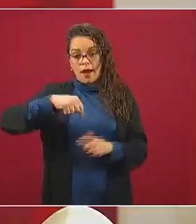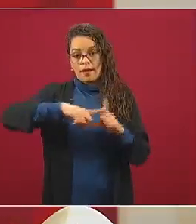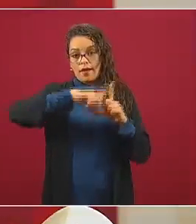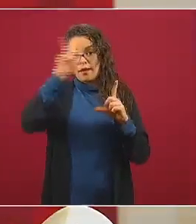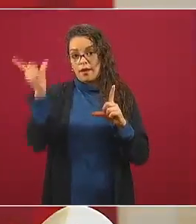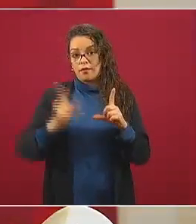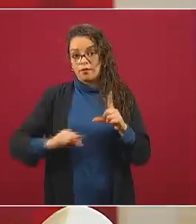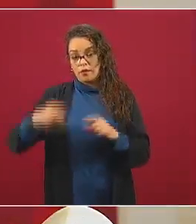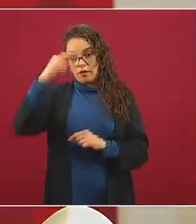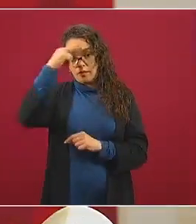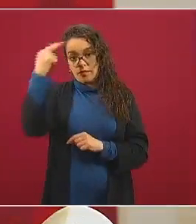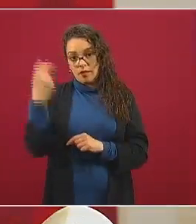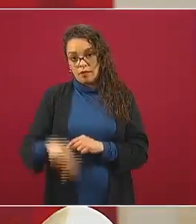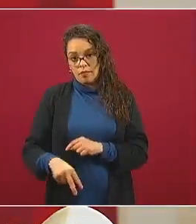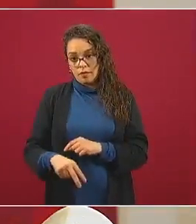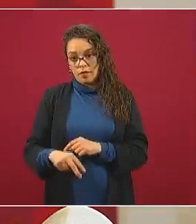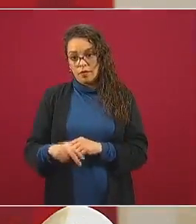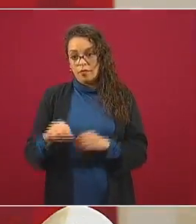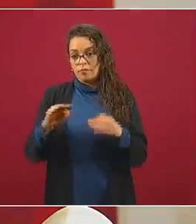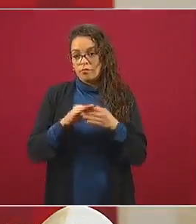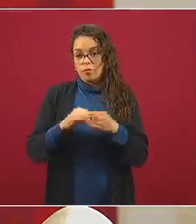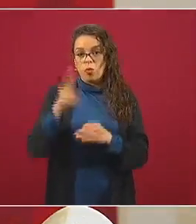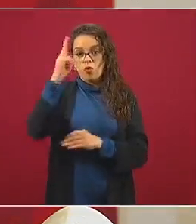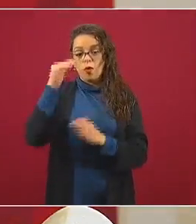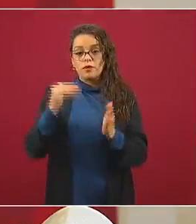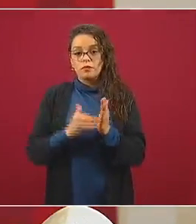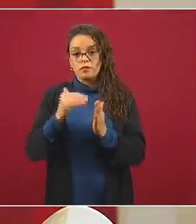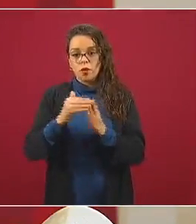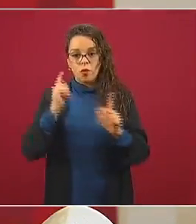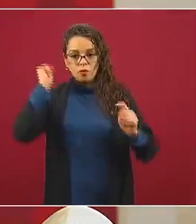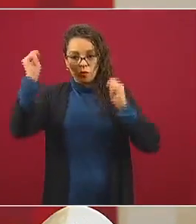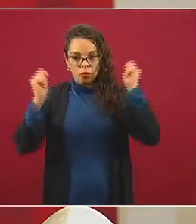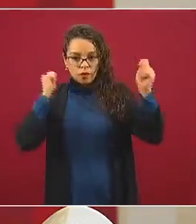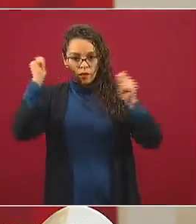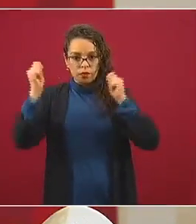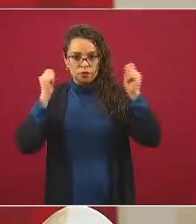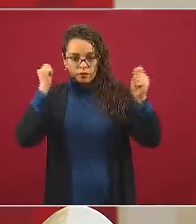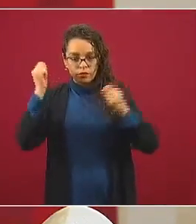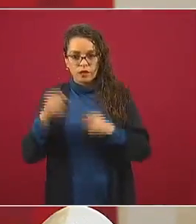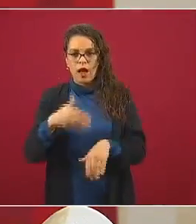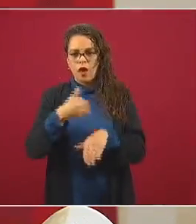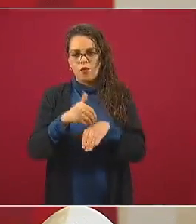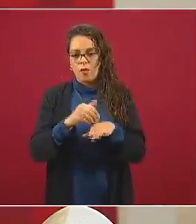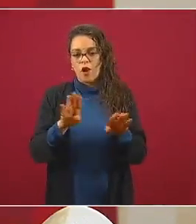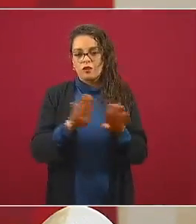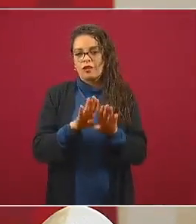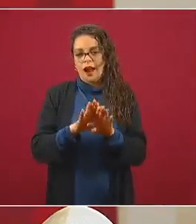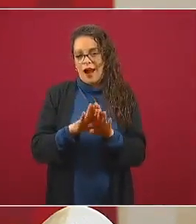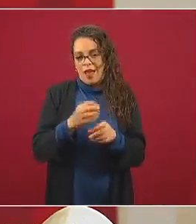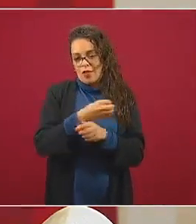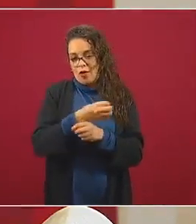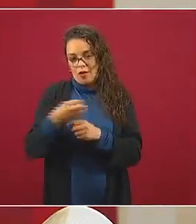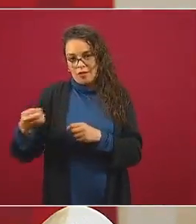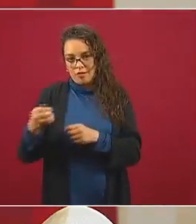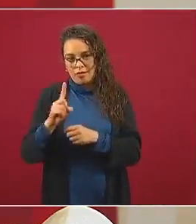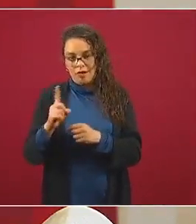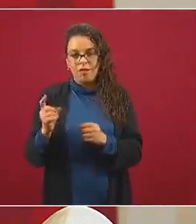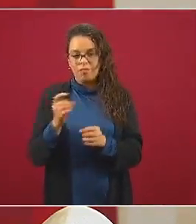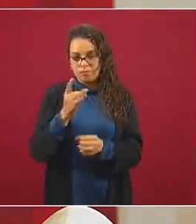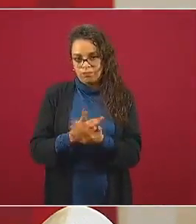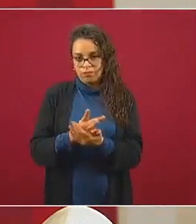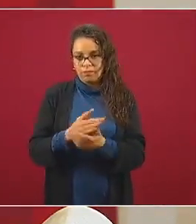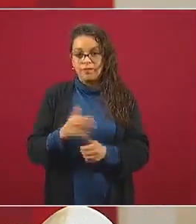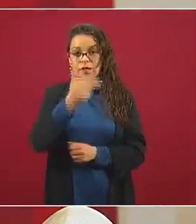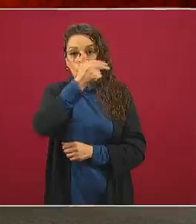y casi 2 millones de turistas hospedados, cerrando las cifras, 2 millones de turistas hospedados en hotel,